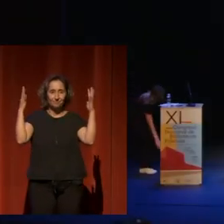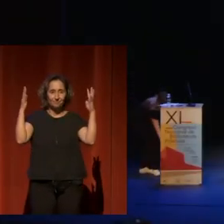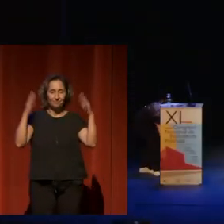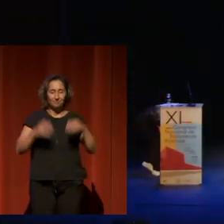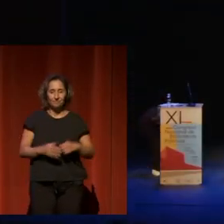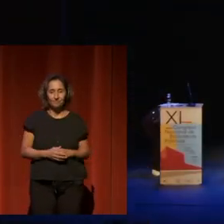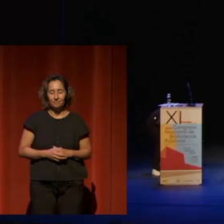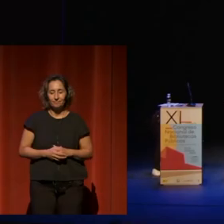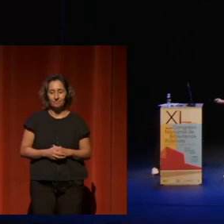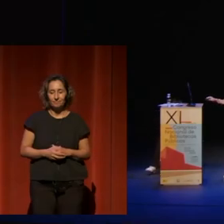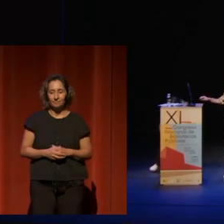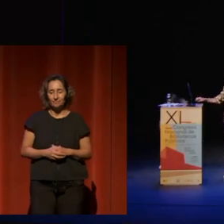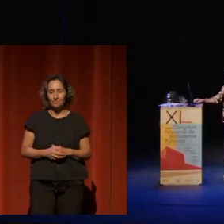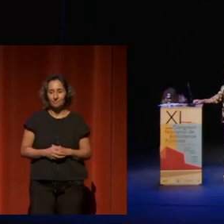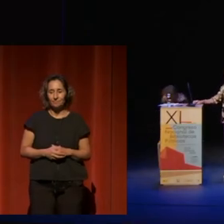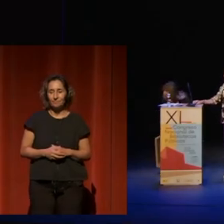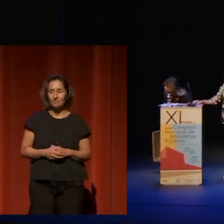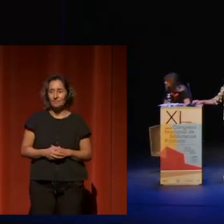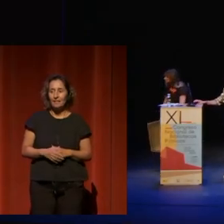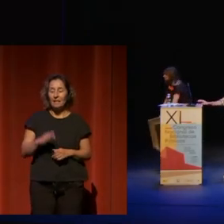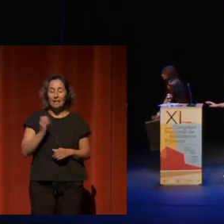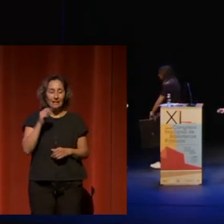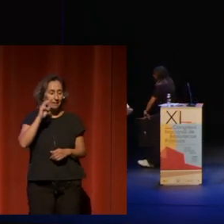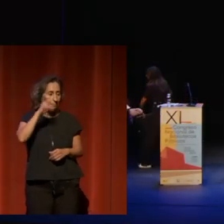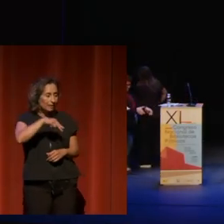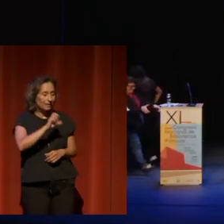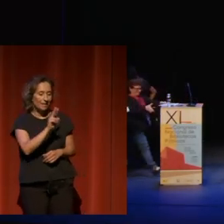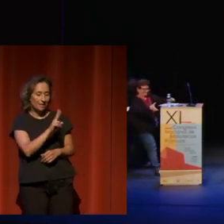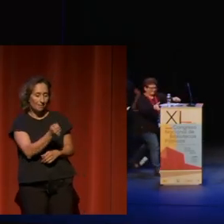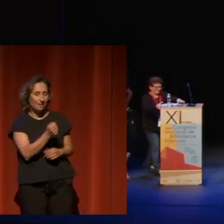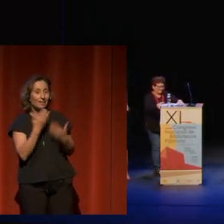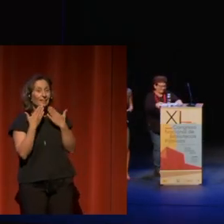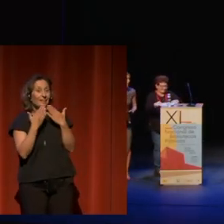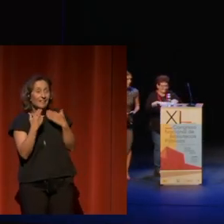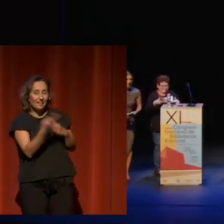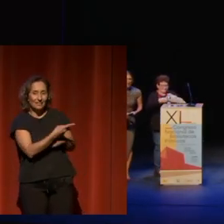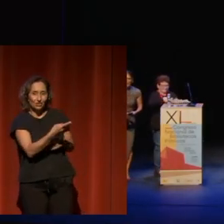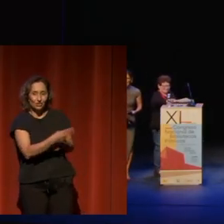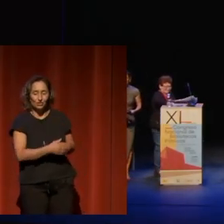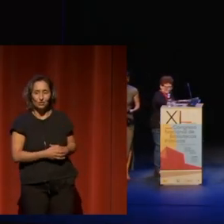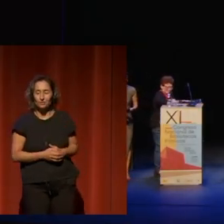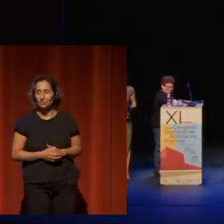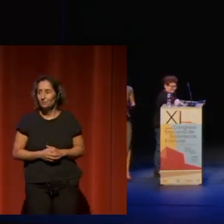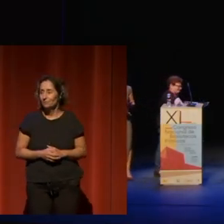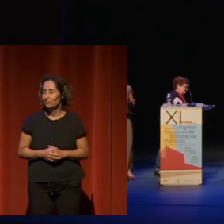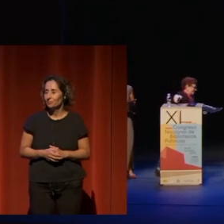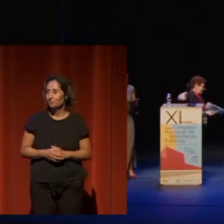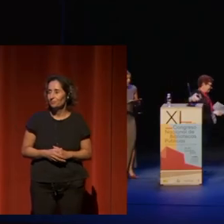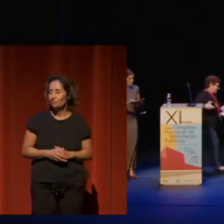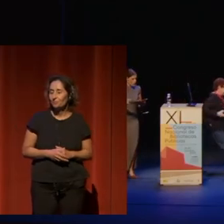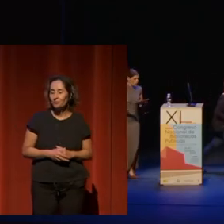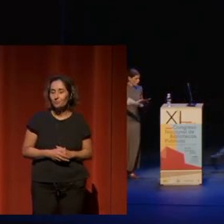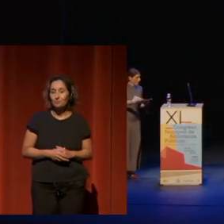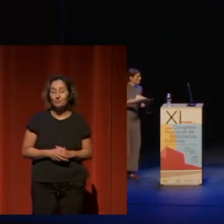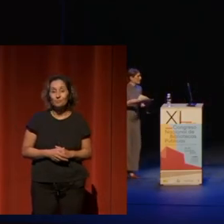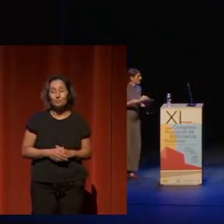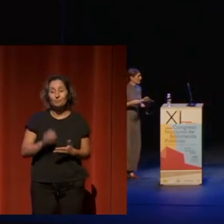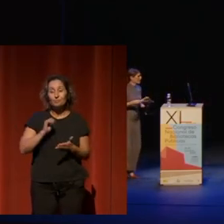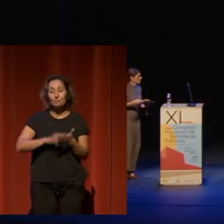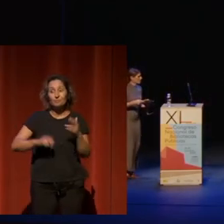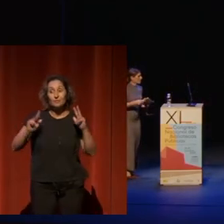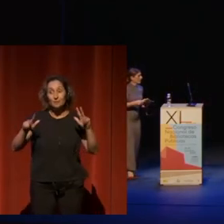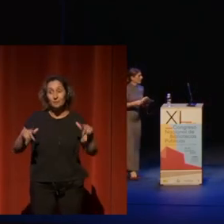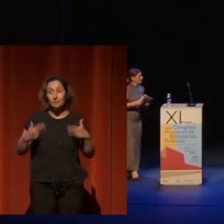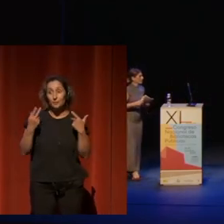Muchísimas gracias, Carmen. Muchísimas gracias, Eva. Gracias a las dos. Con el permiso de